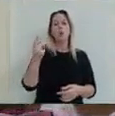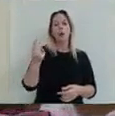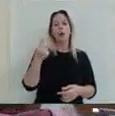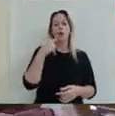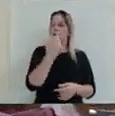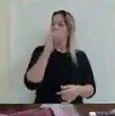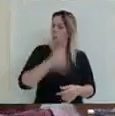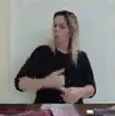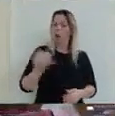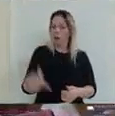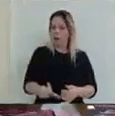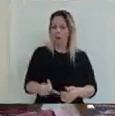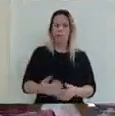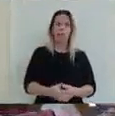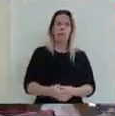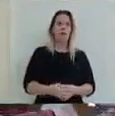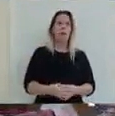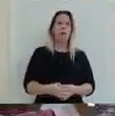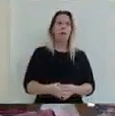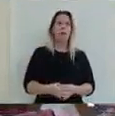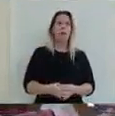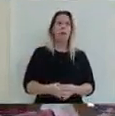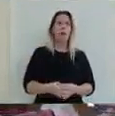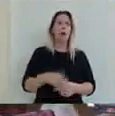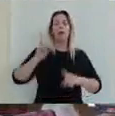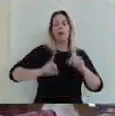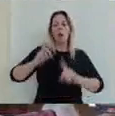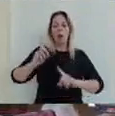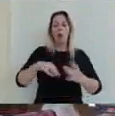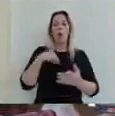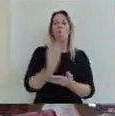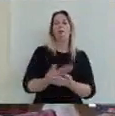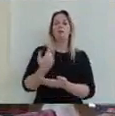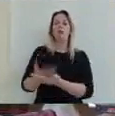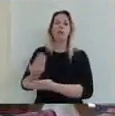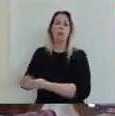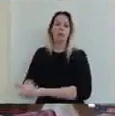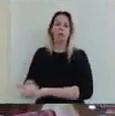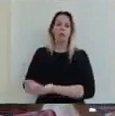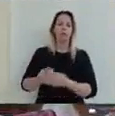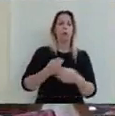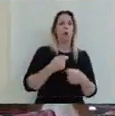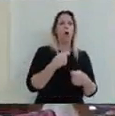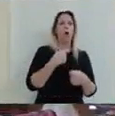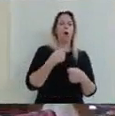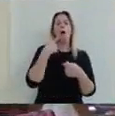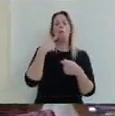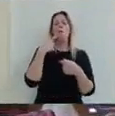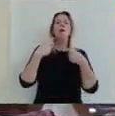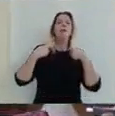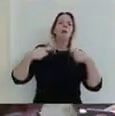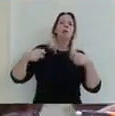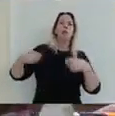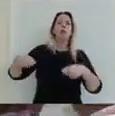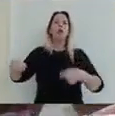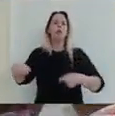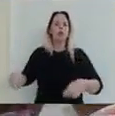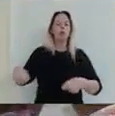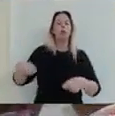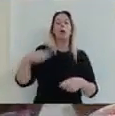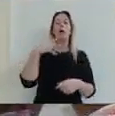se entregan estos montos. El plazo, si no recuerdo, era 21 de mayo para el rendimiento de los fondos. Por supuesto que los fondos están